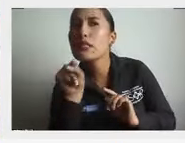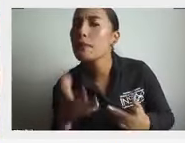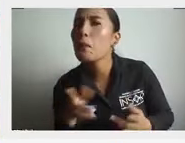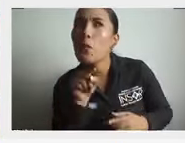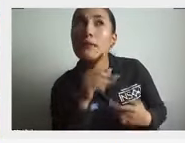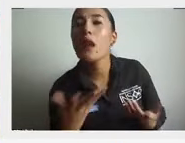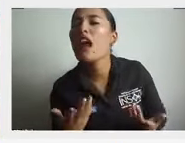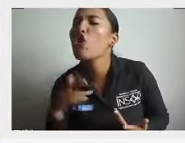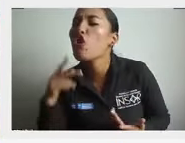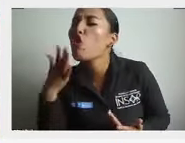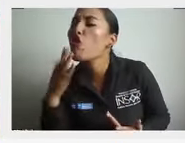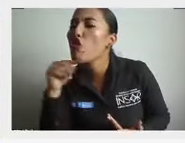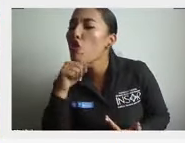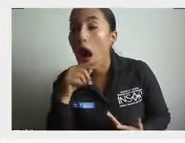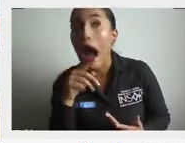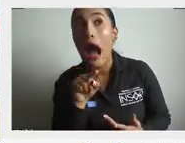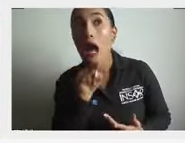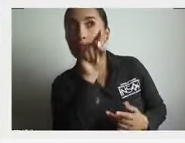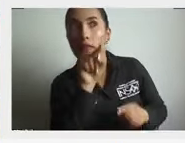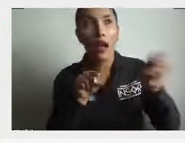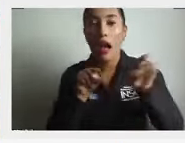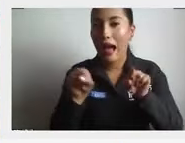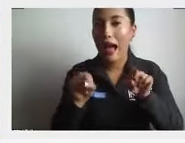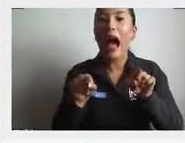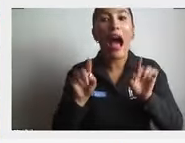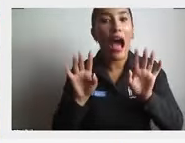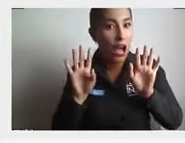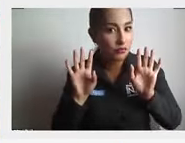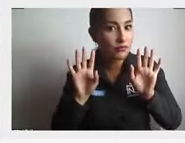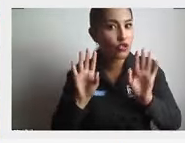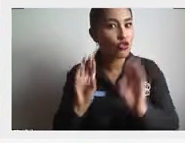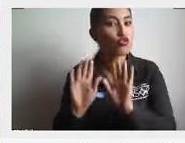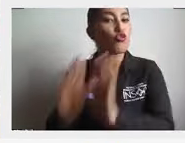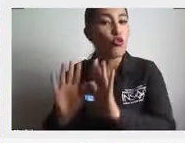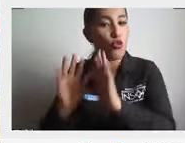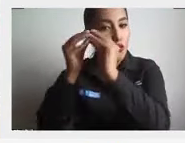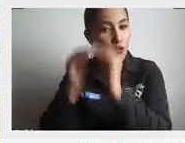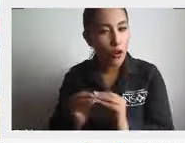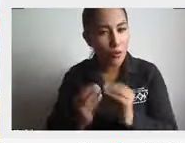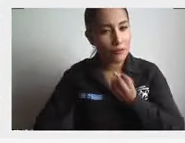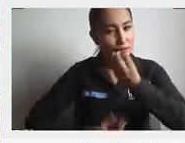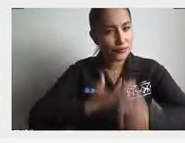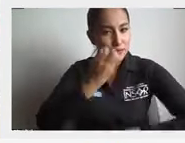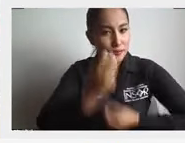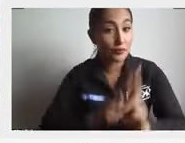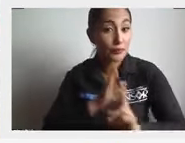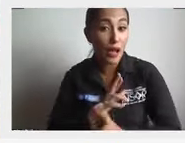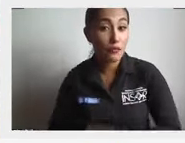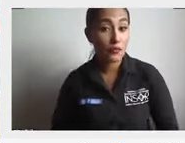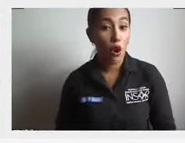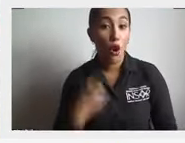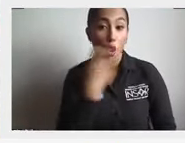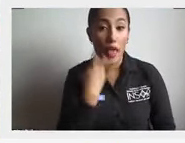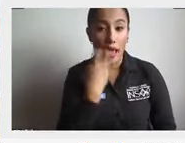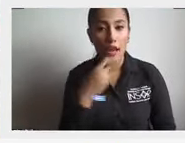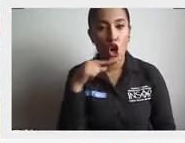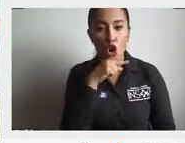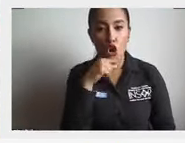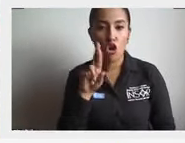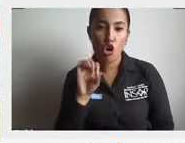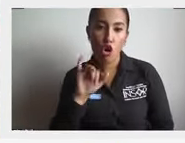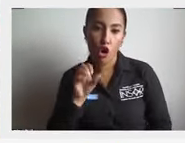pueda resolver problemas y pueda expresarse? Y no solamente la forma oral o la forma